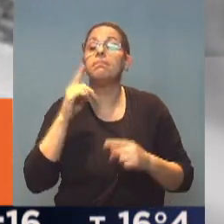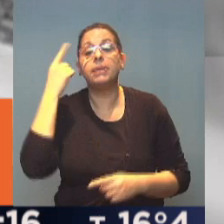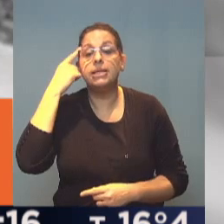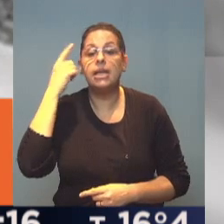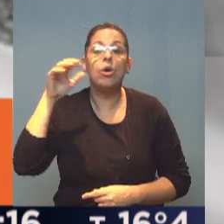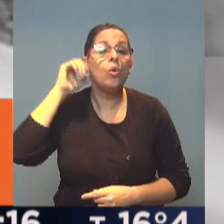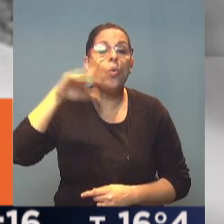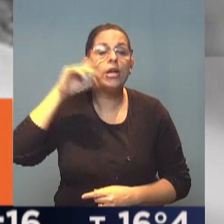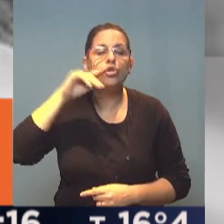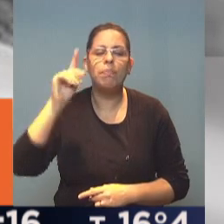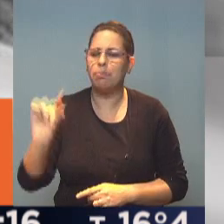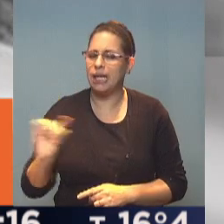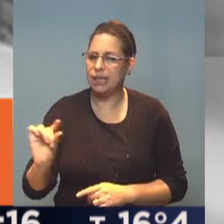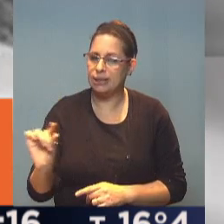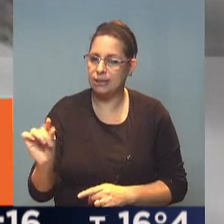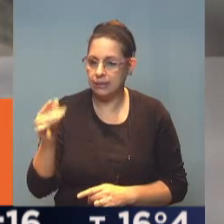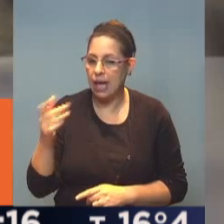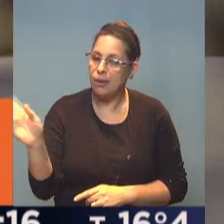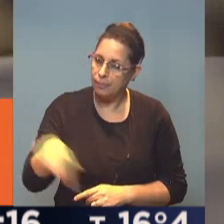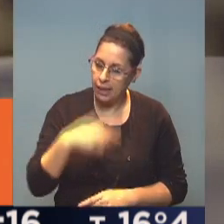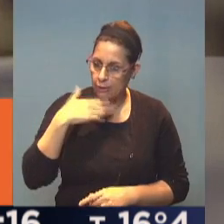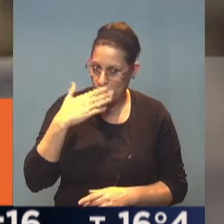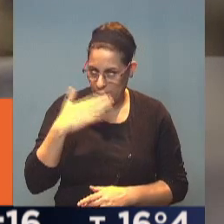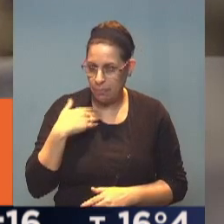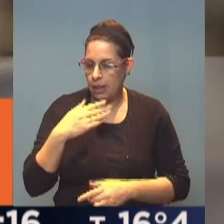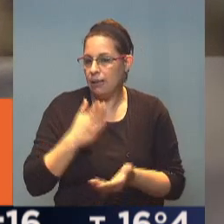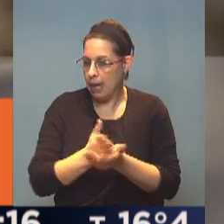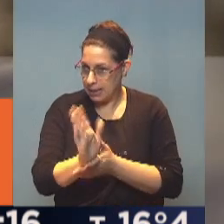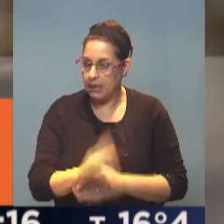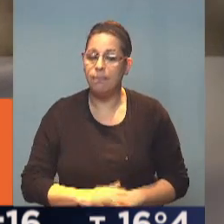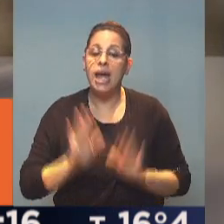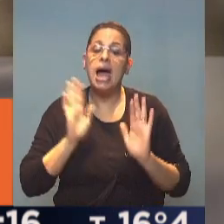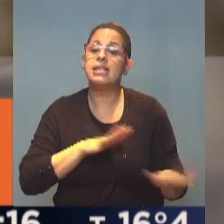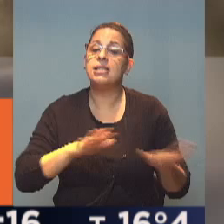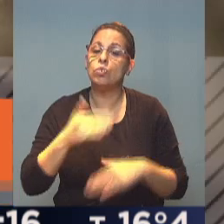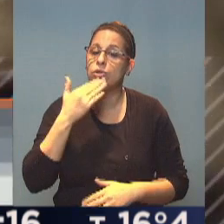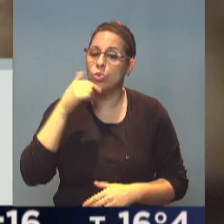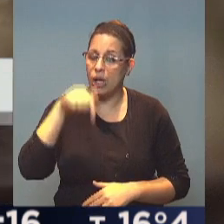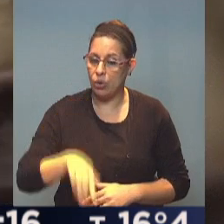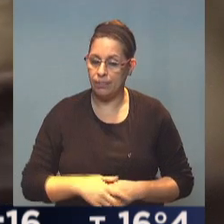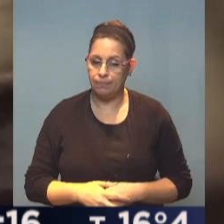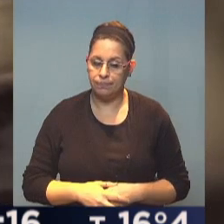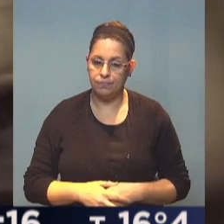a Guanchope a préstamo para después quedárselo en forma definitiva. Este es el panorama de Boca hoy.